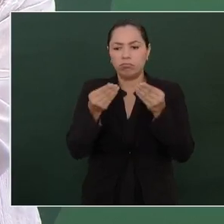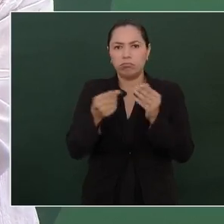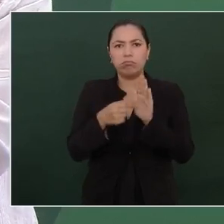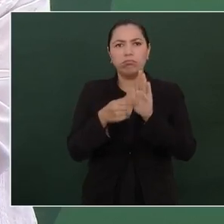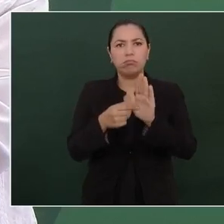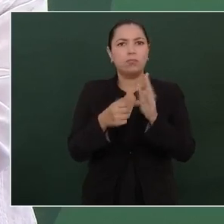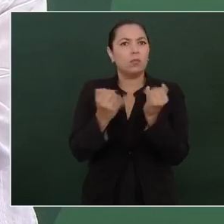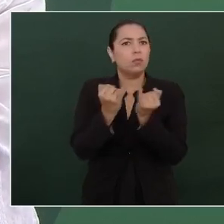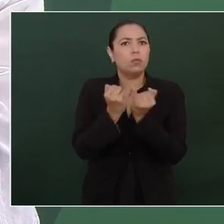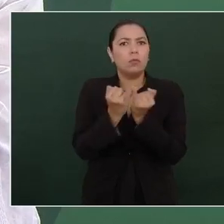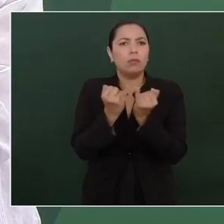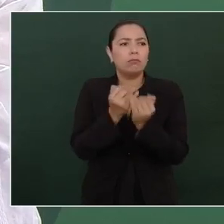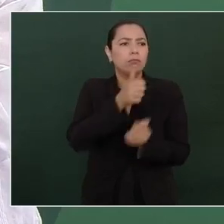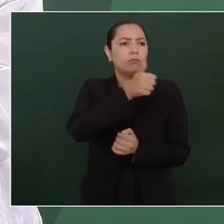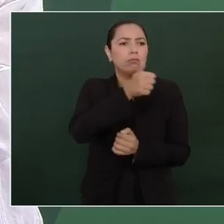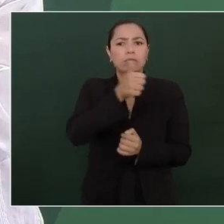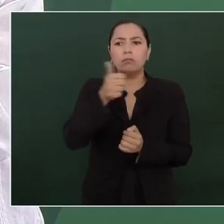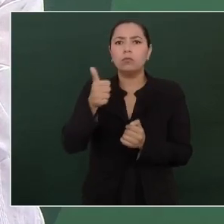lo hace